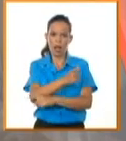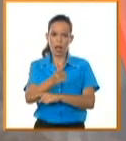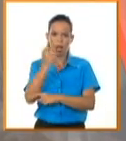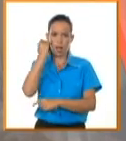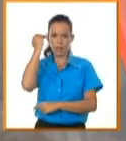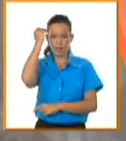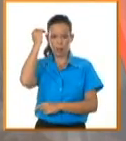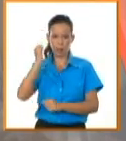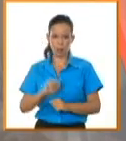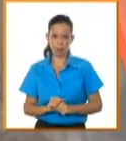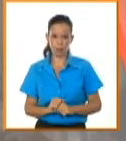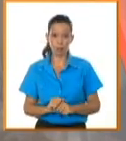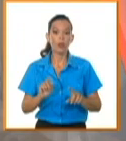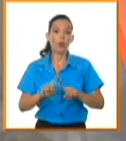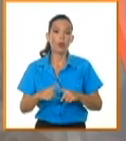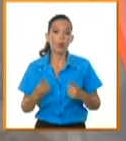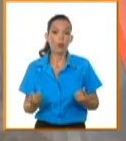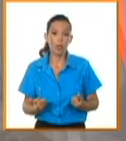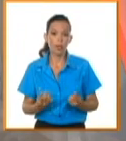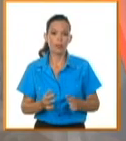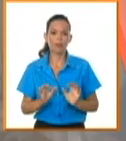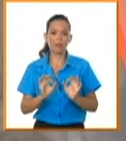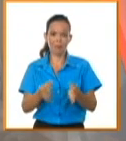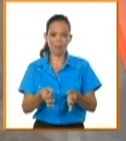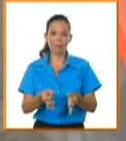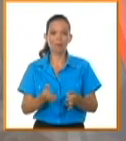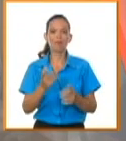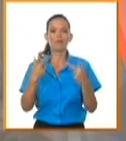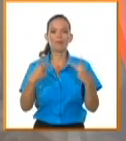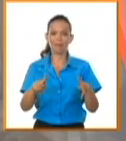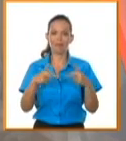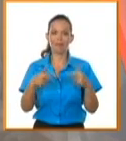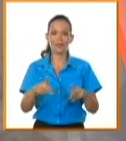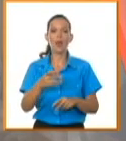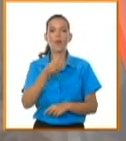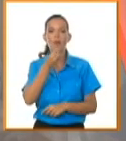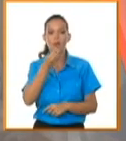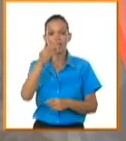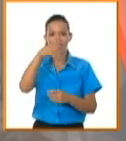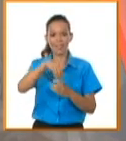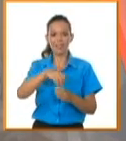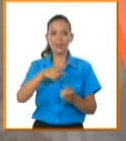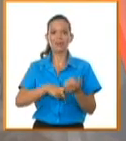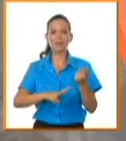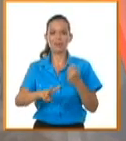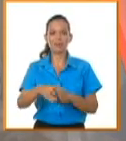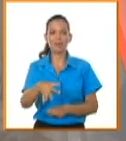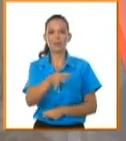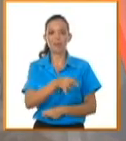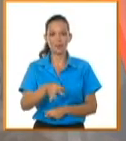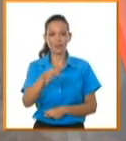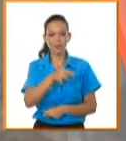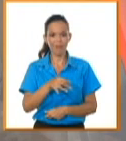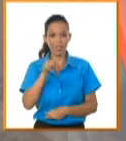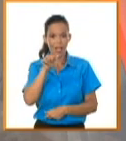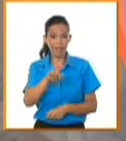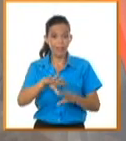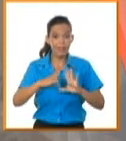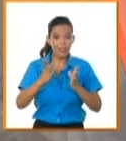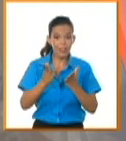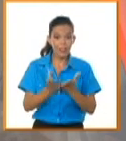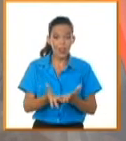con estos podamos incluso a nivel de local de localidad a nivel de de cada uno de los territorios